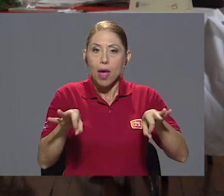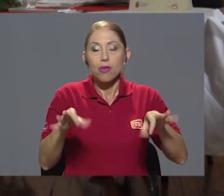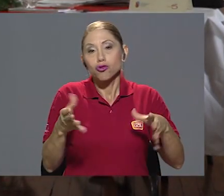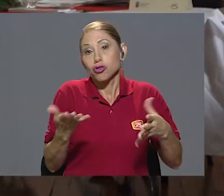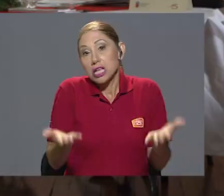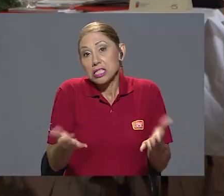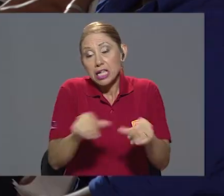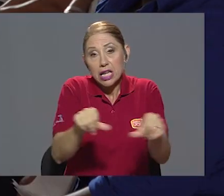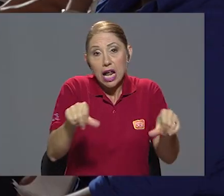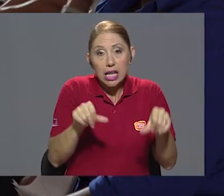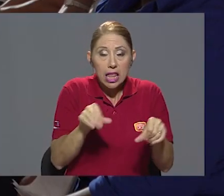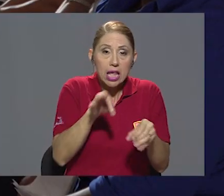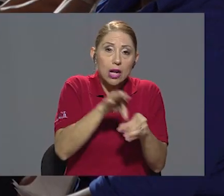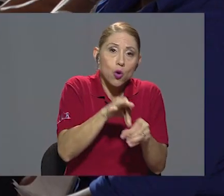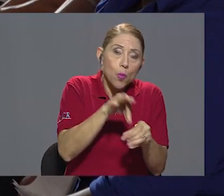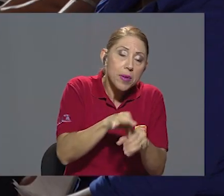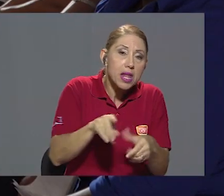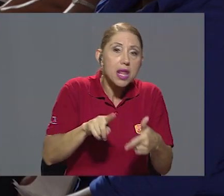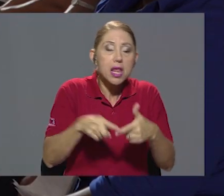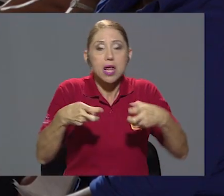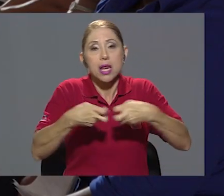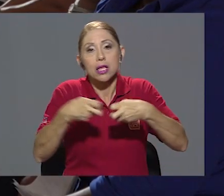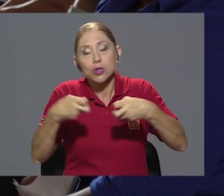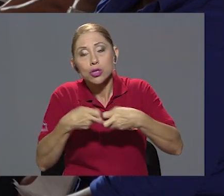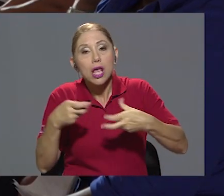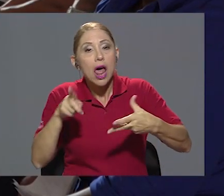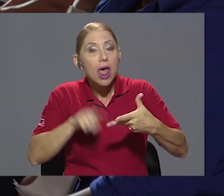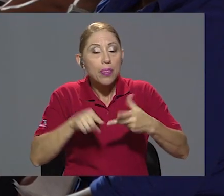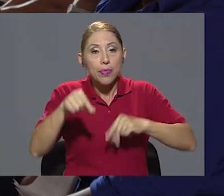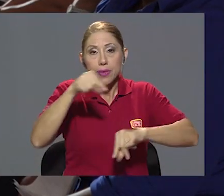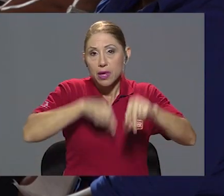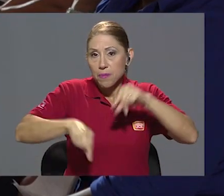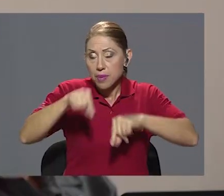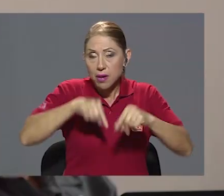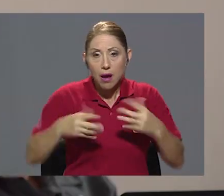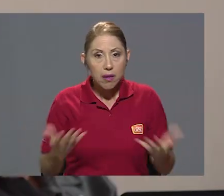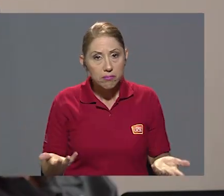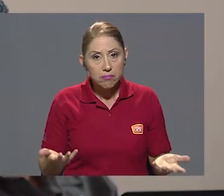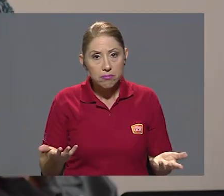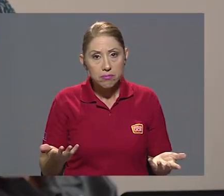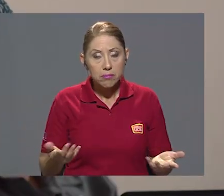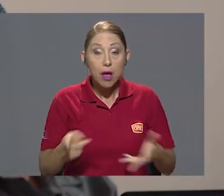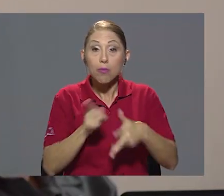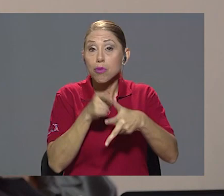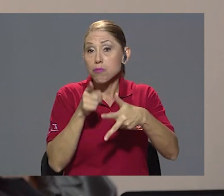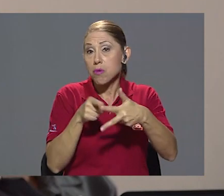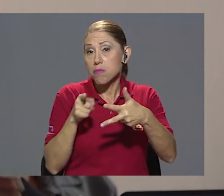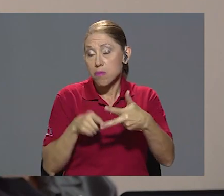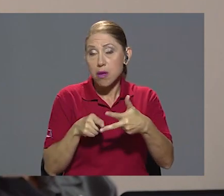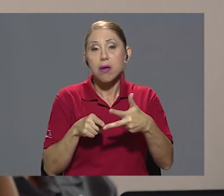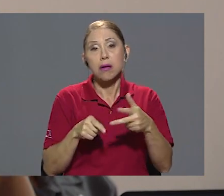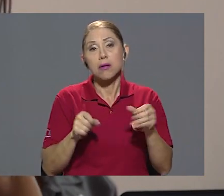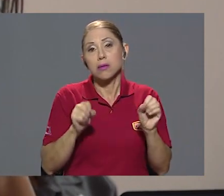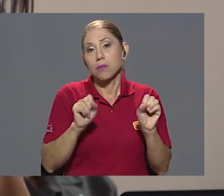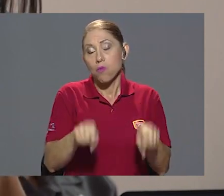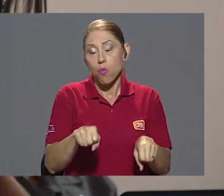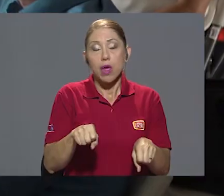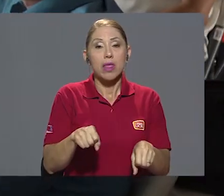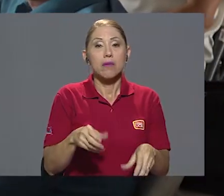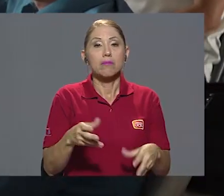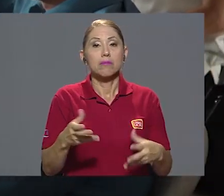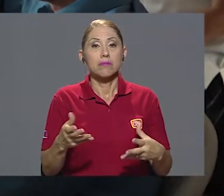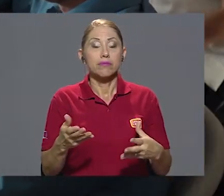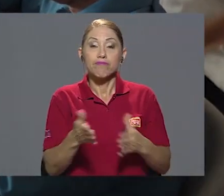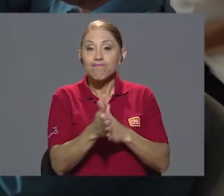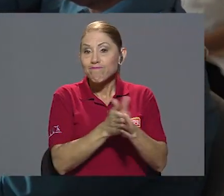ya sea en el área de agronomía, electricidad, química, que son áreas donde